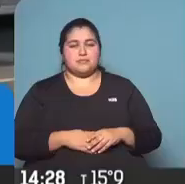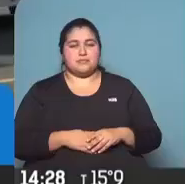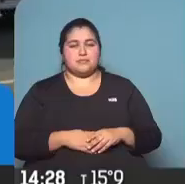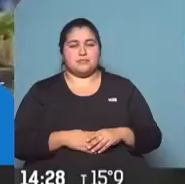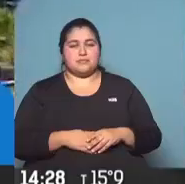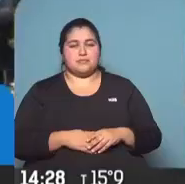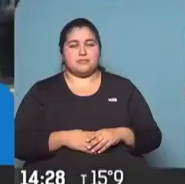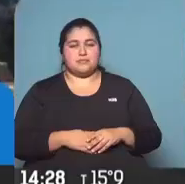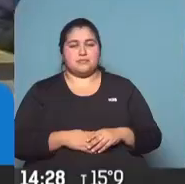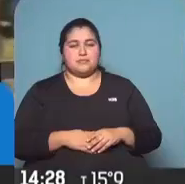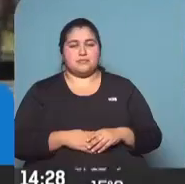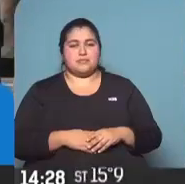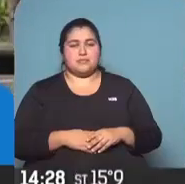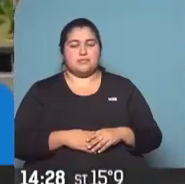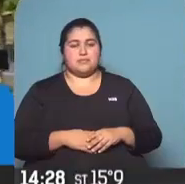i